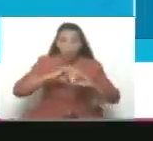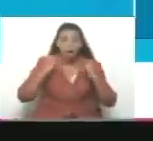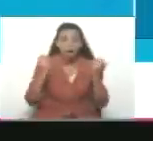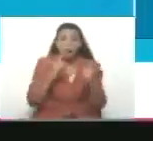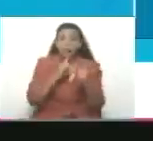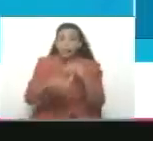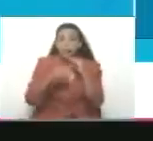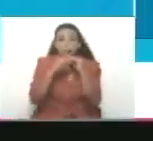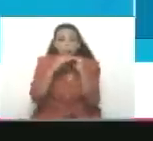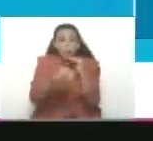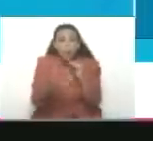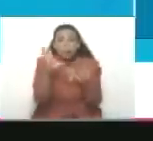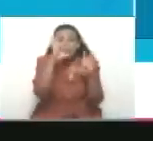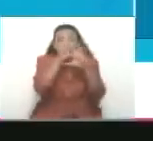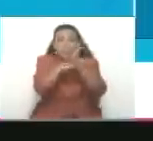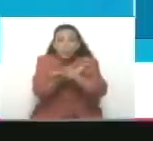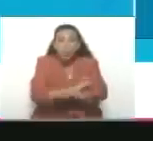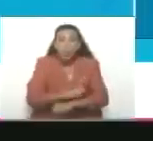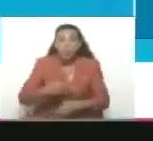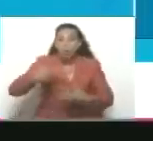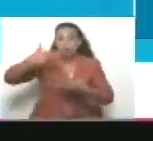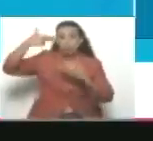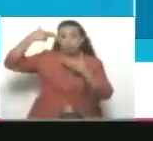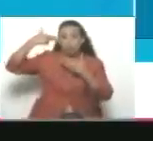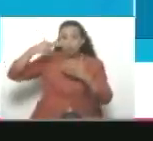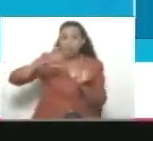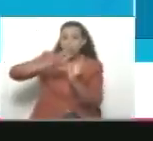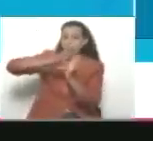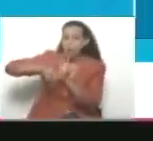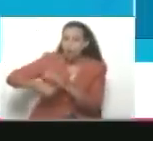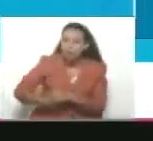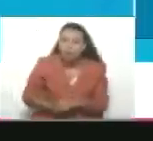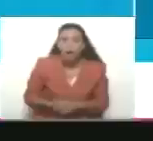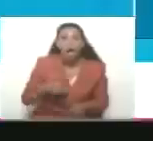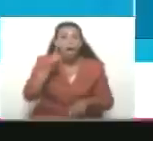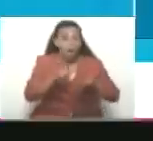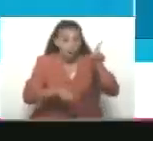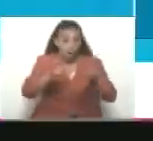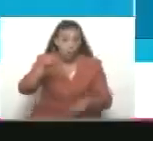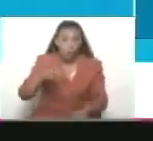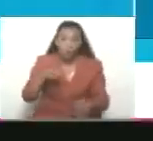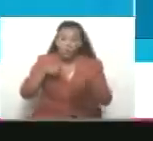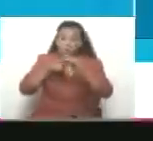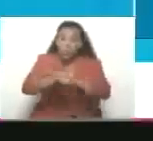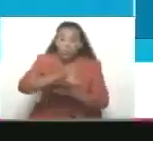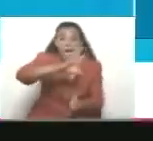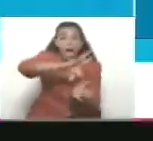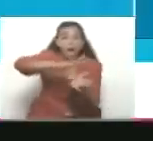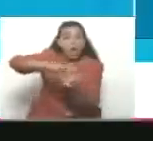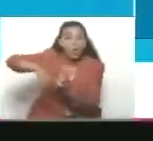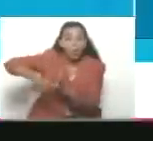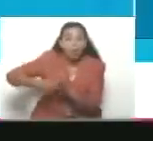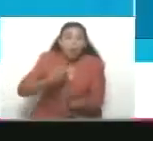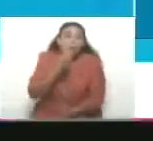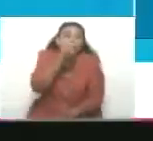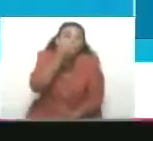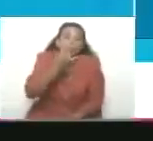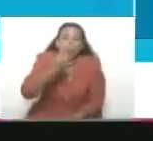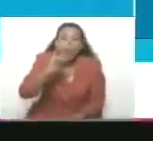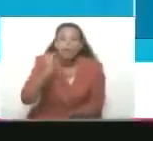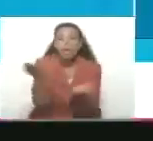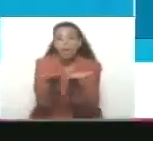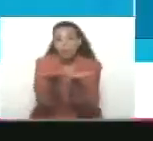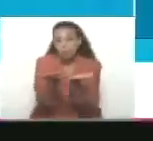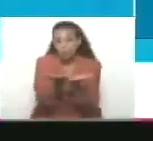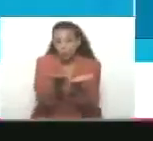eso está oscuro y somos Víctimas de la delincuencia ya en ocasiones ya se han metido aquí en la institución a robarse Bueno lo poquito que nos queda aquí